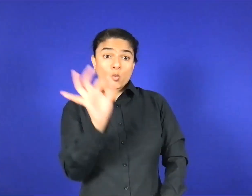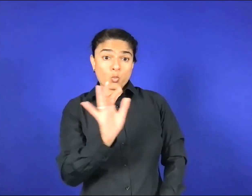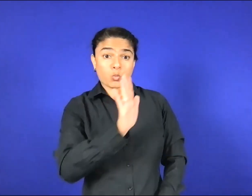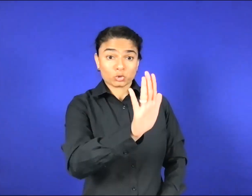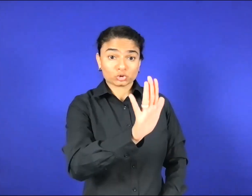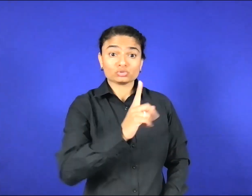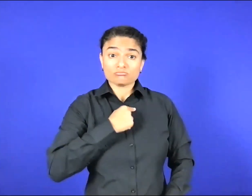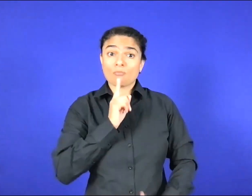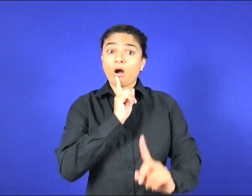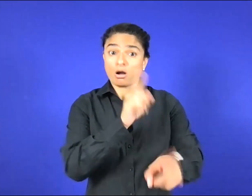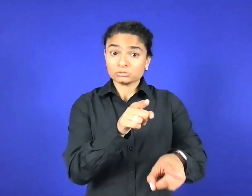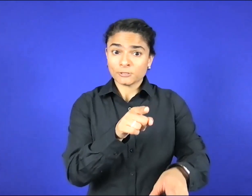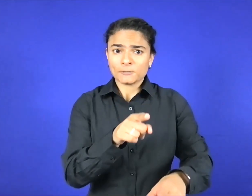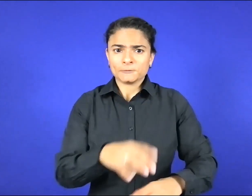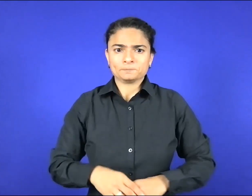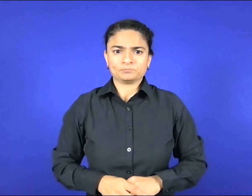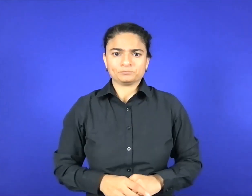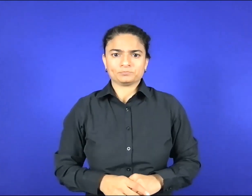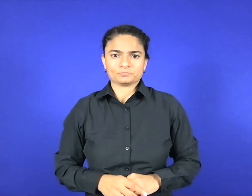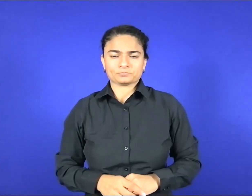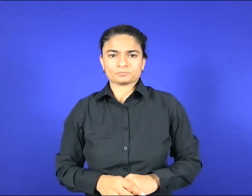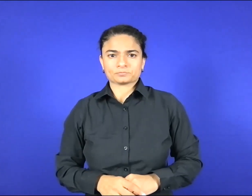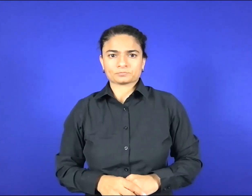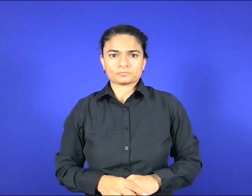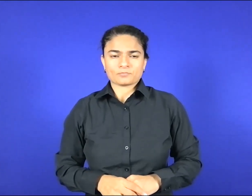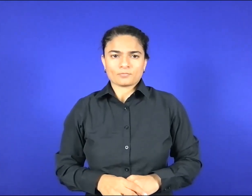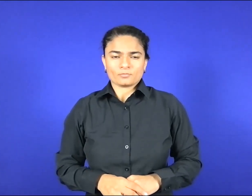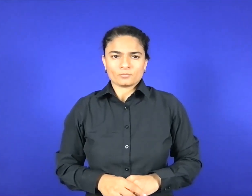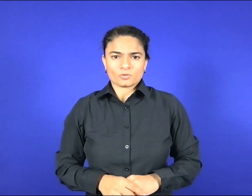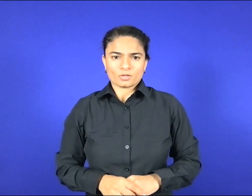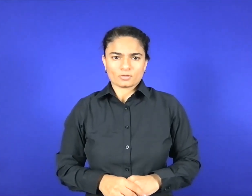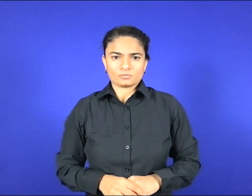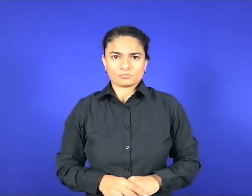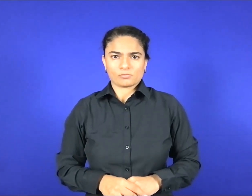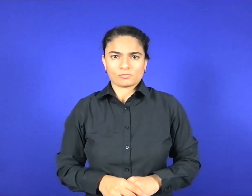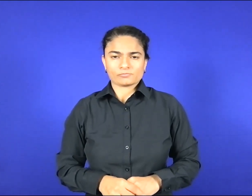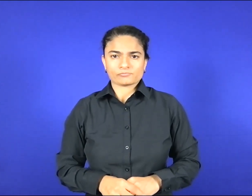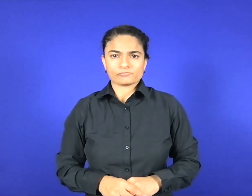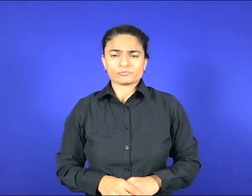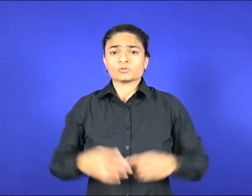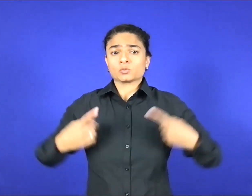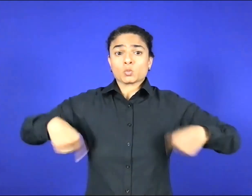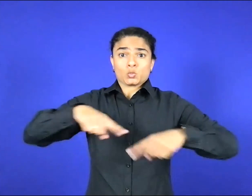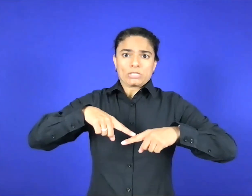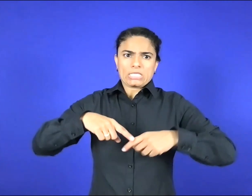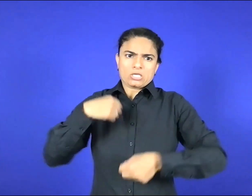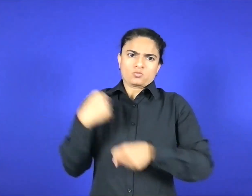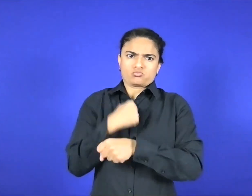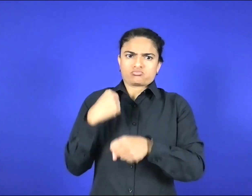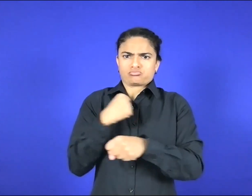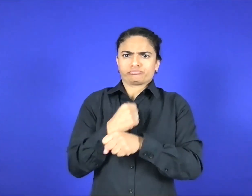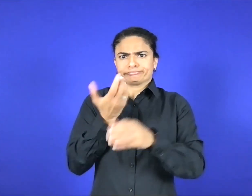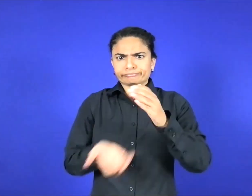visibilizando como sistema de información social, y para el intercambio de